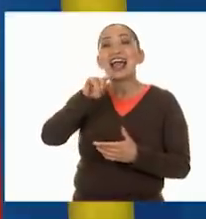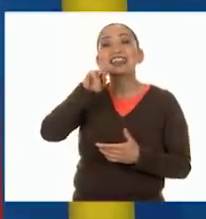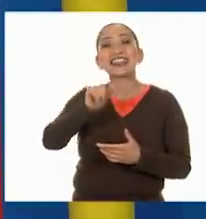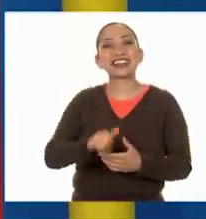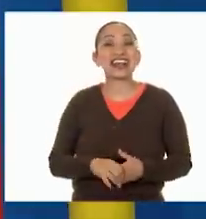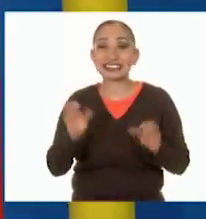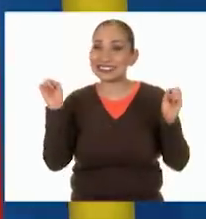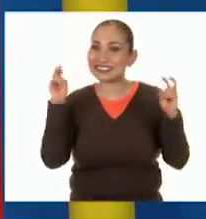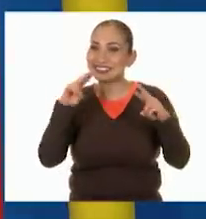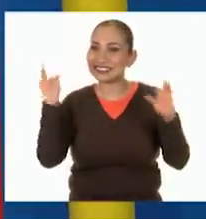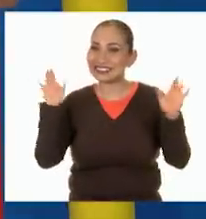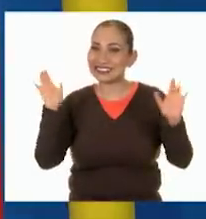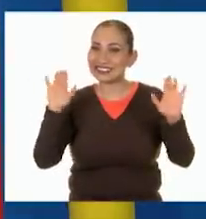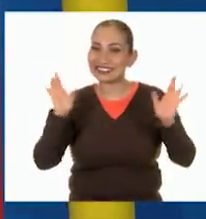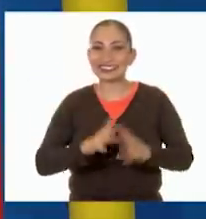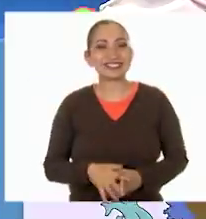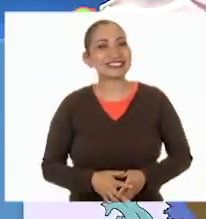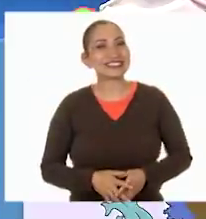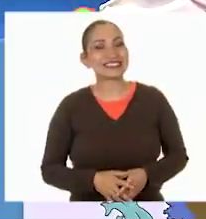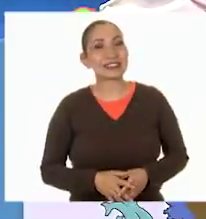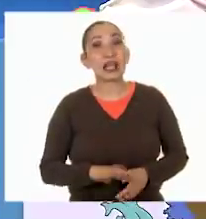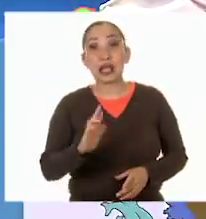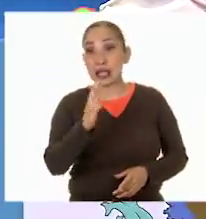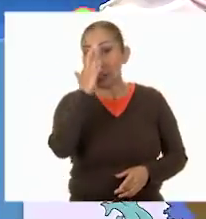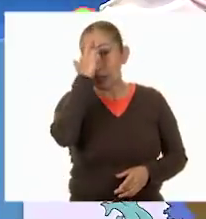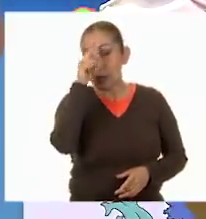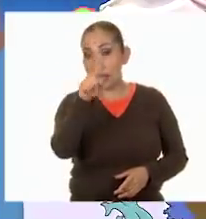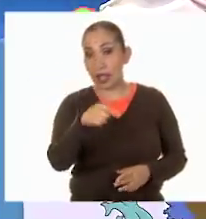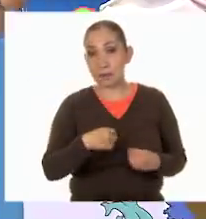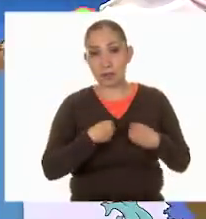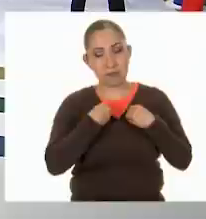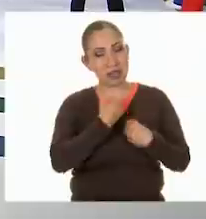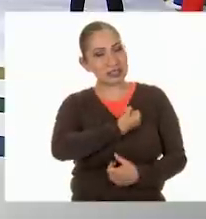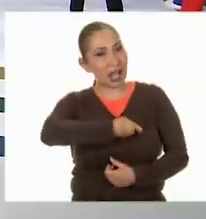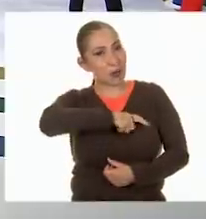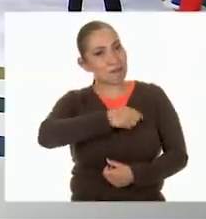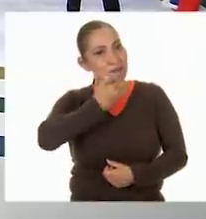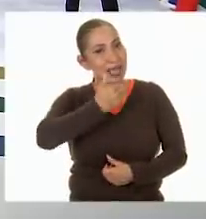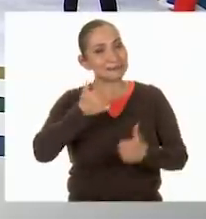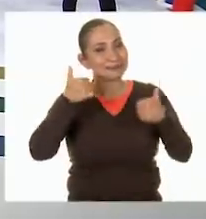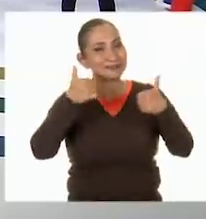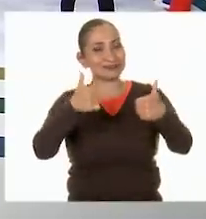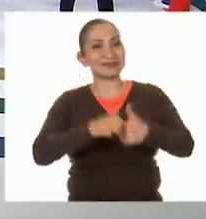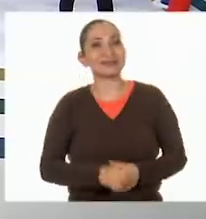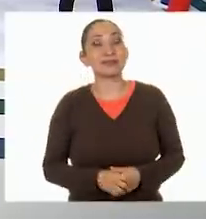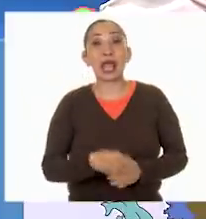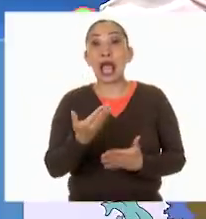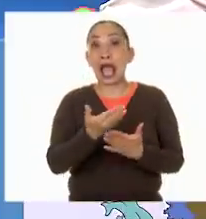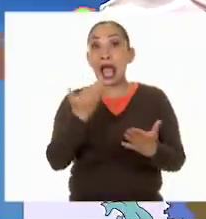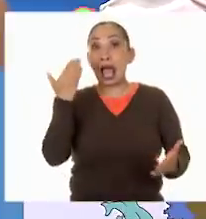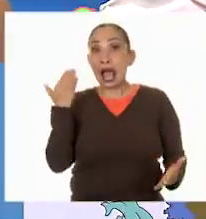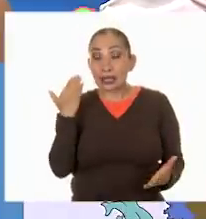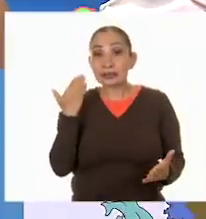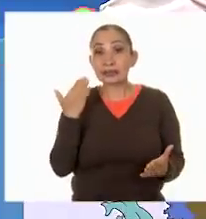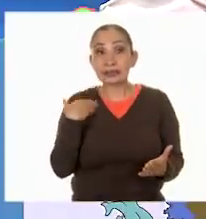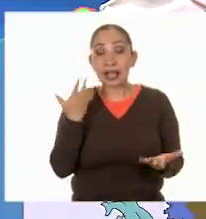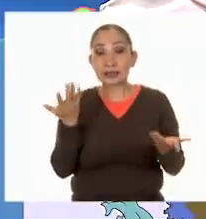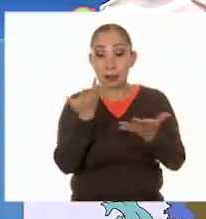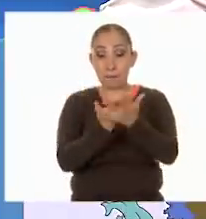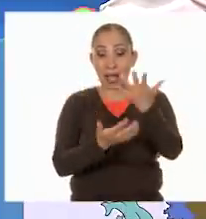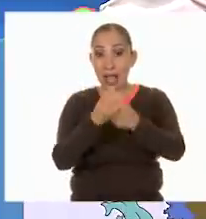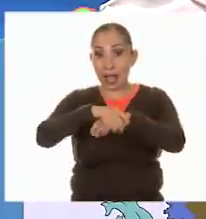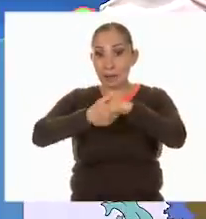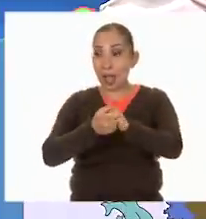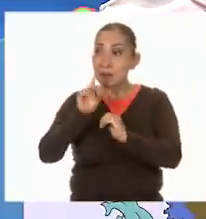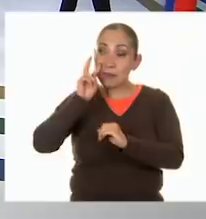Fernández. Adiós. Recuerda, vive saludablemente. Y antes hay que lavarse las manos, así que vamos